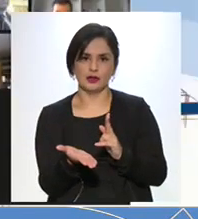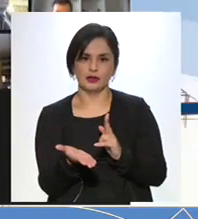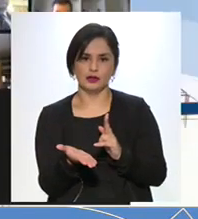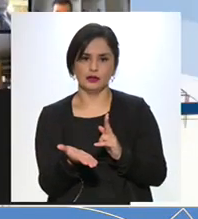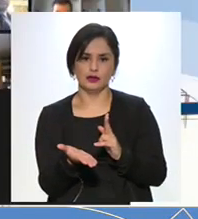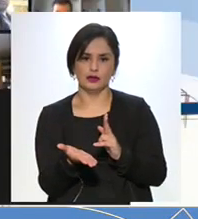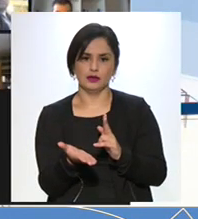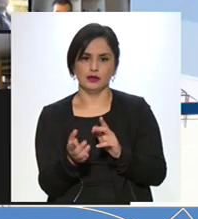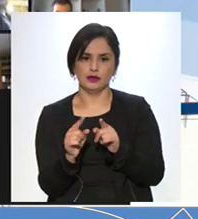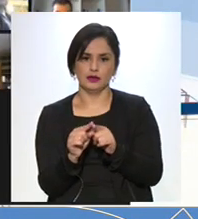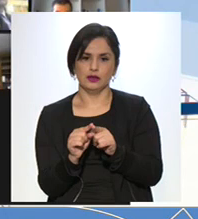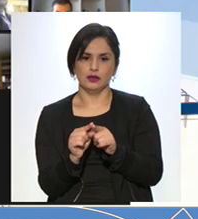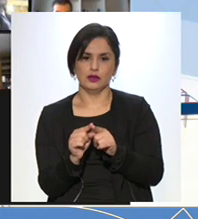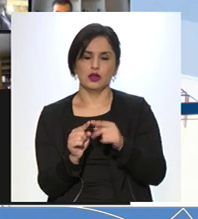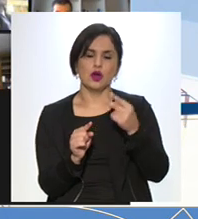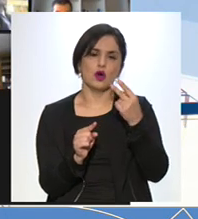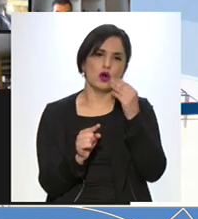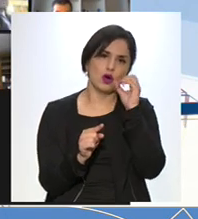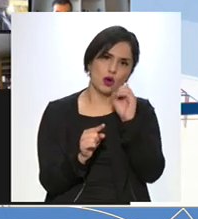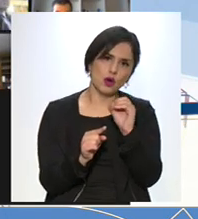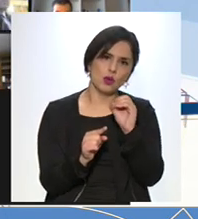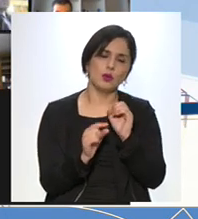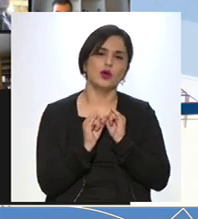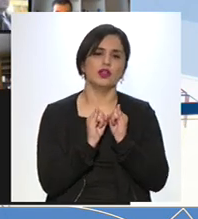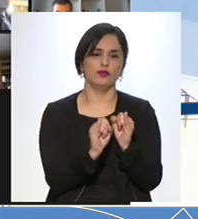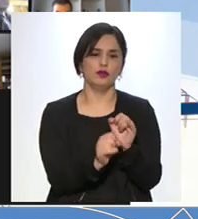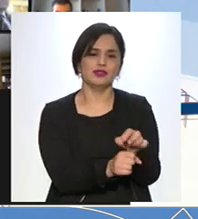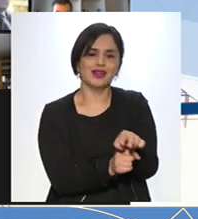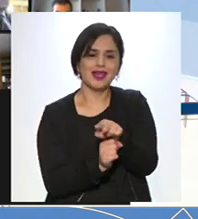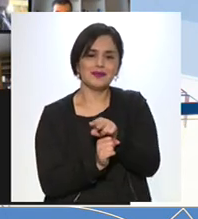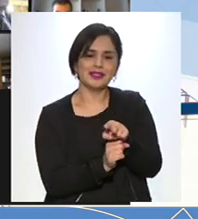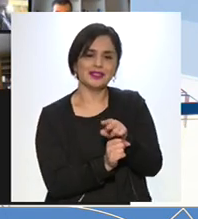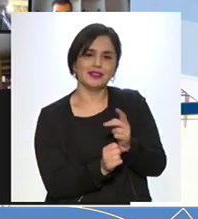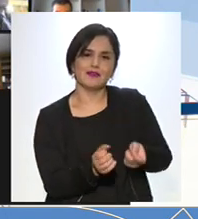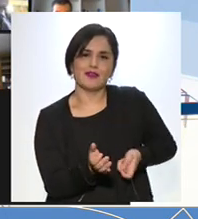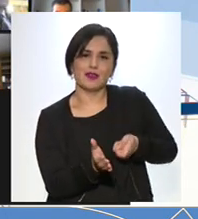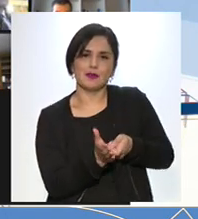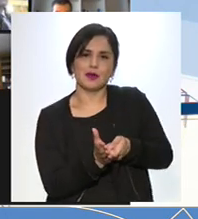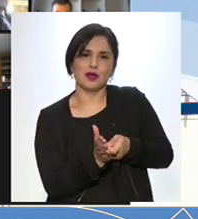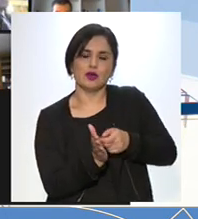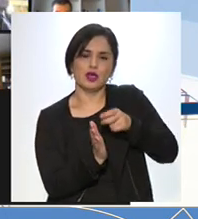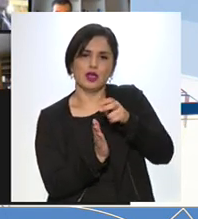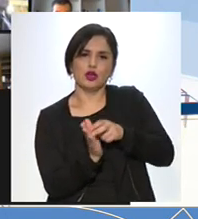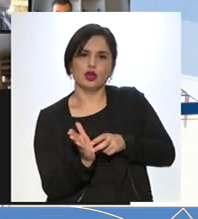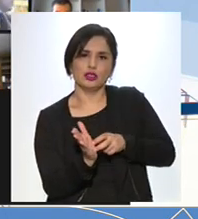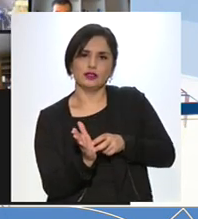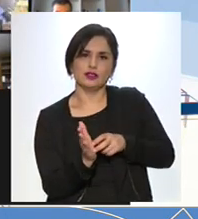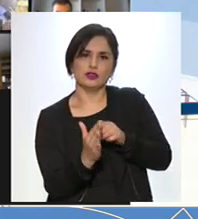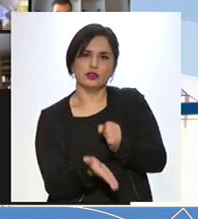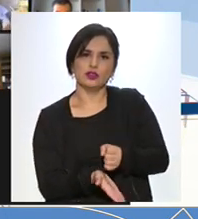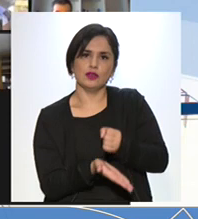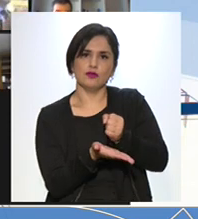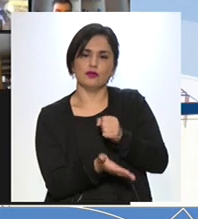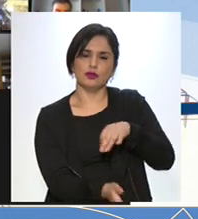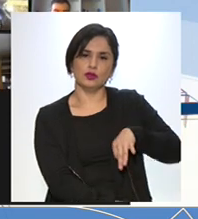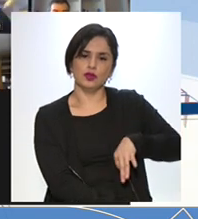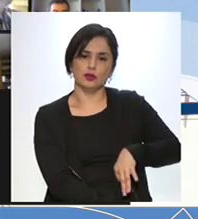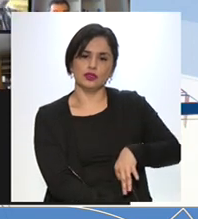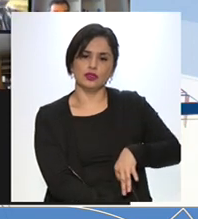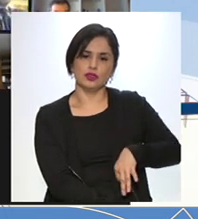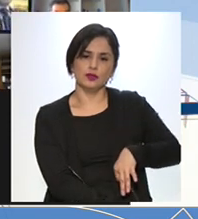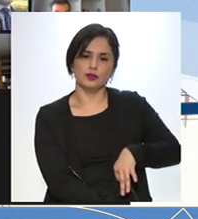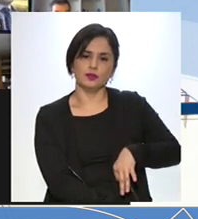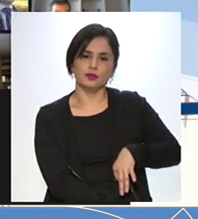del INE o por los datos administrativos de cotizantes de fondos de pensiones. Si lo hiciéramos